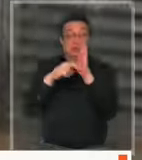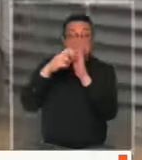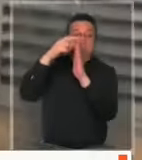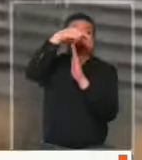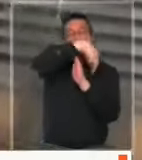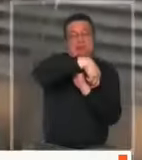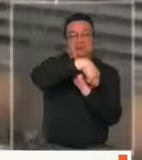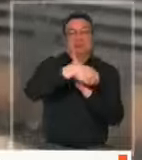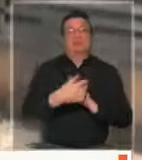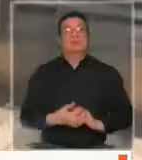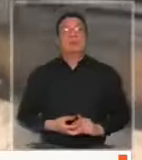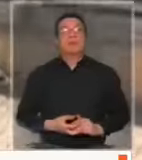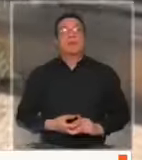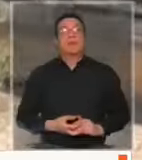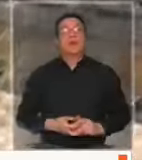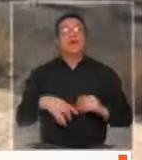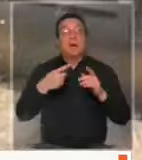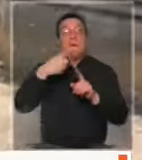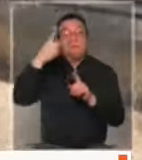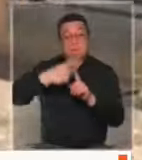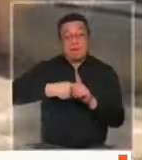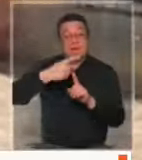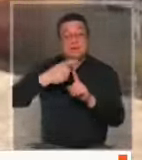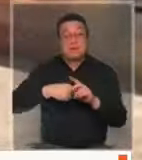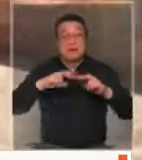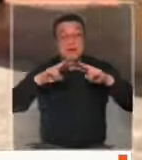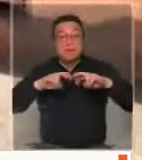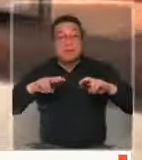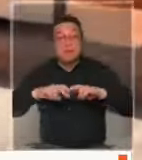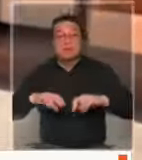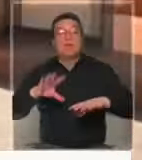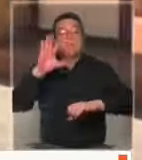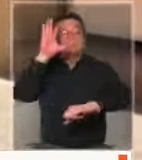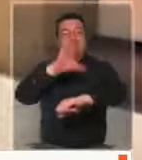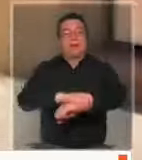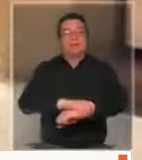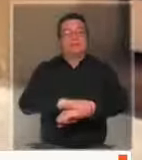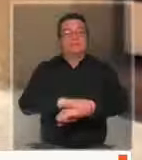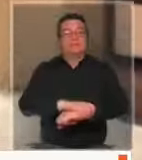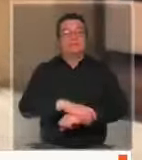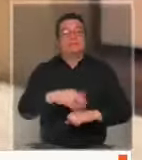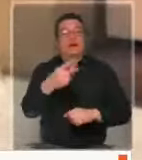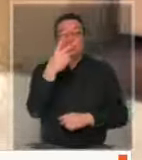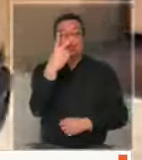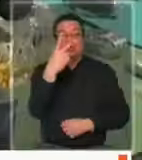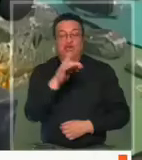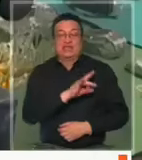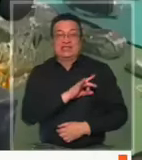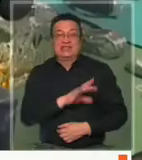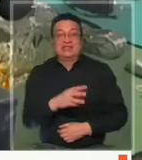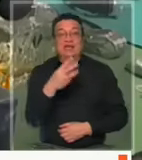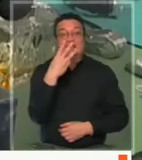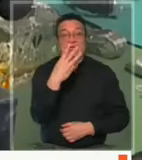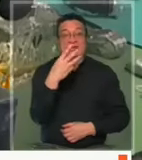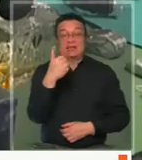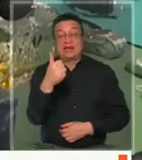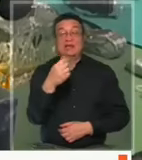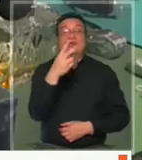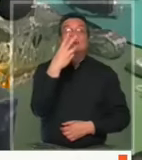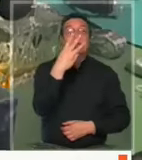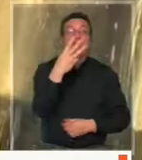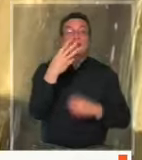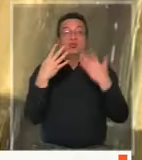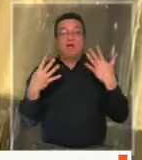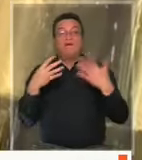domicilios. Finalmente, y luego de meses de investigación, cayó la banda. Los detenidos, dos chilenos de 36 y 39